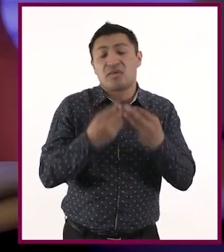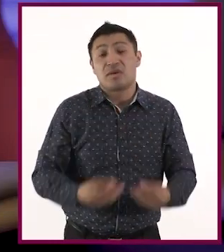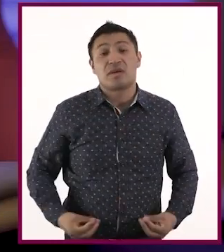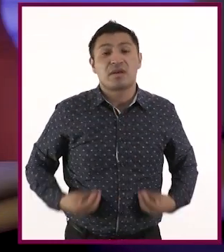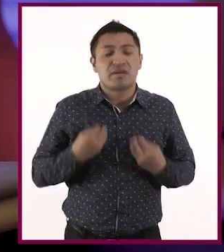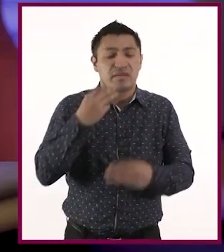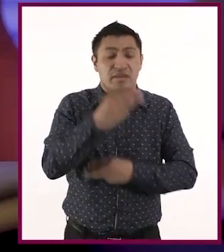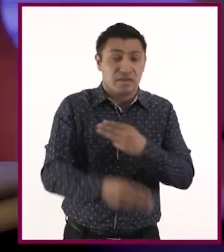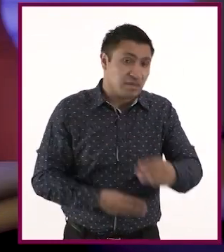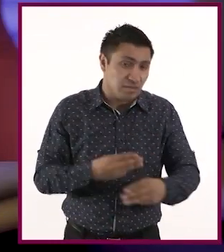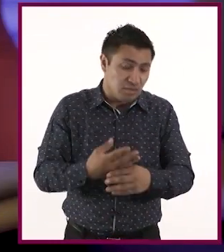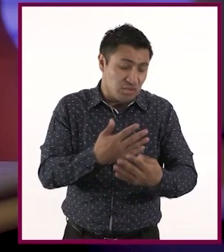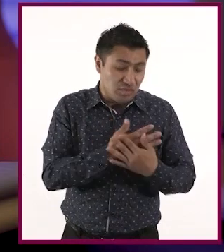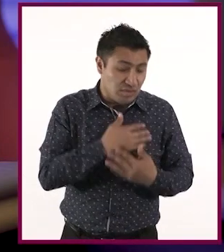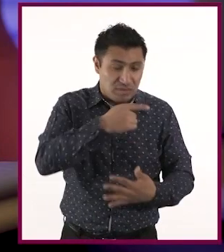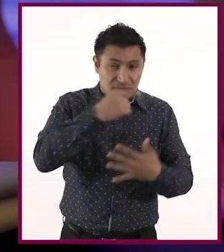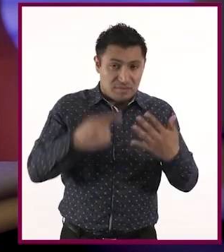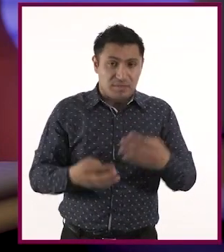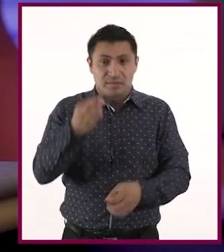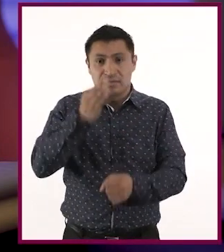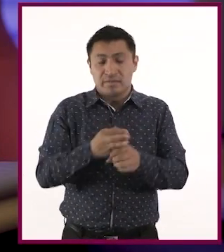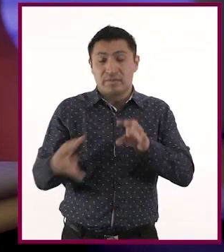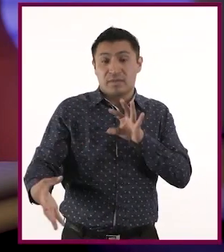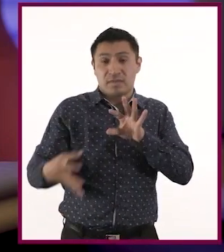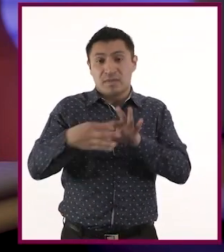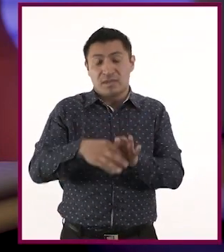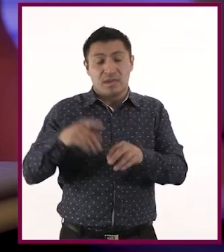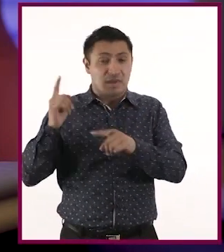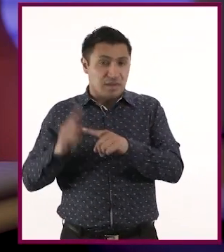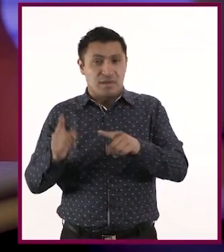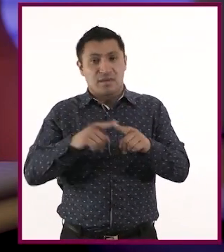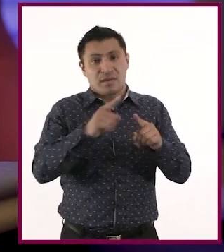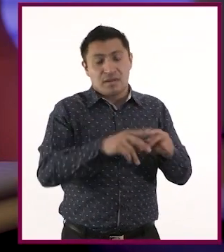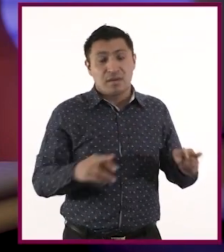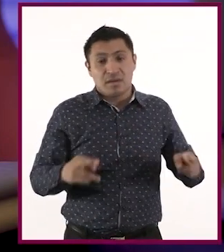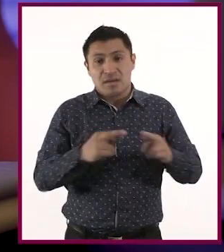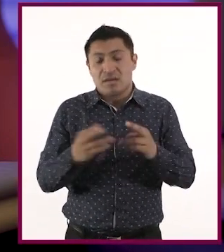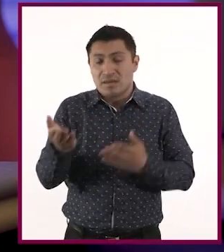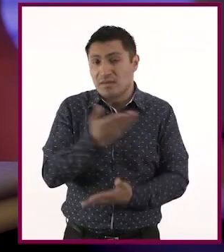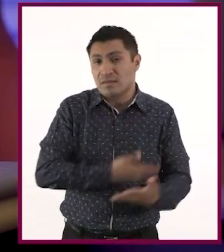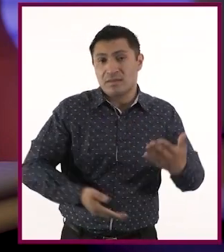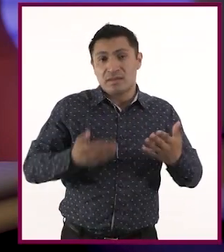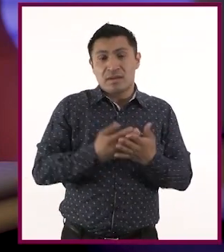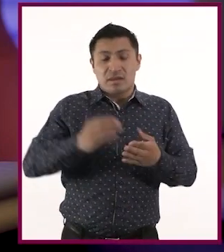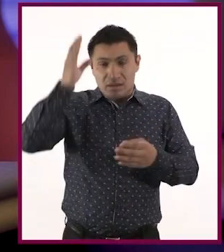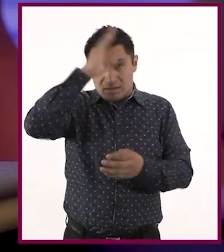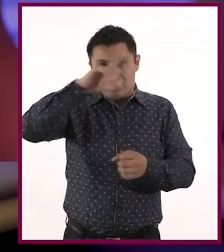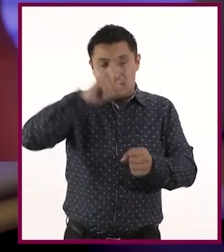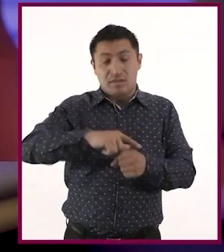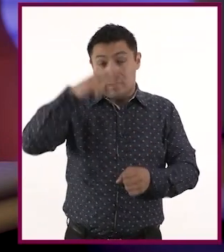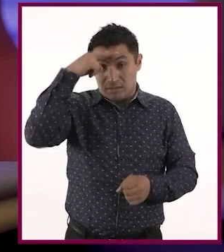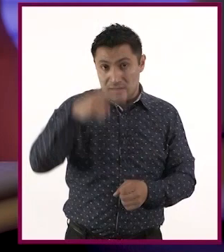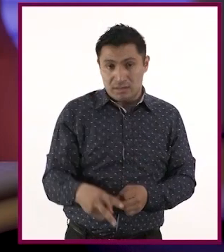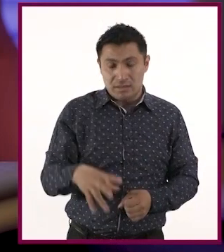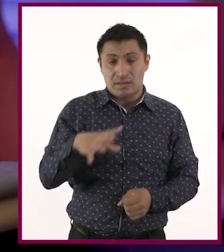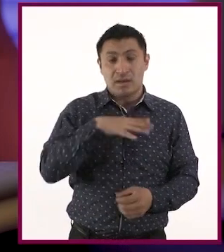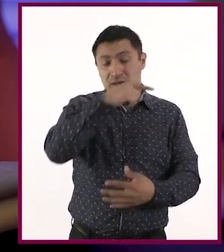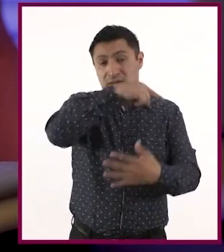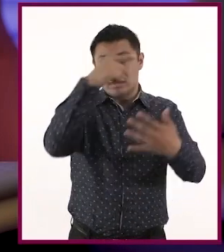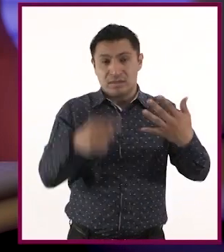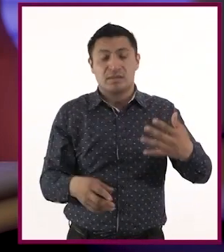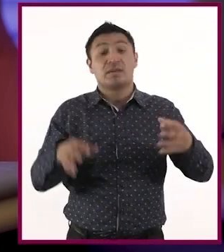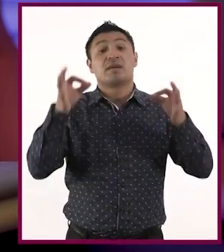y el mundo. Actualmente se trabaja en conjunto para que las diversas religiones convivan y enriquezcan la cultura mexicana. En nuestro top